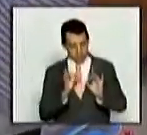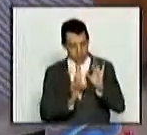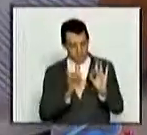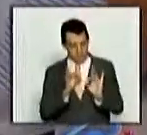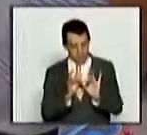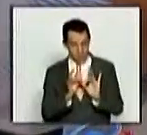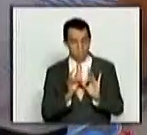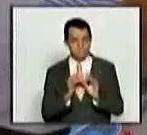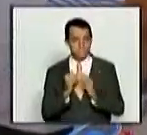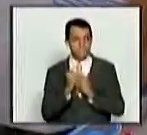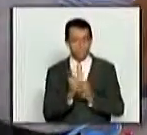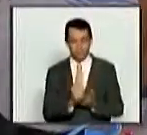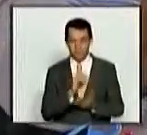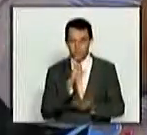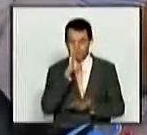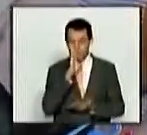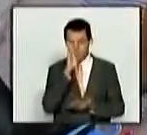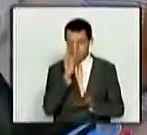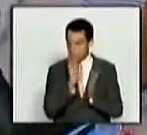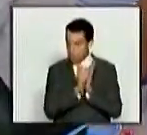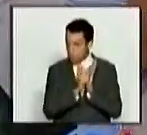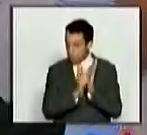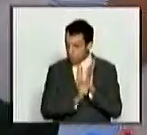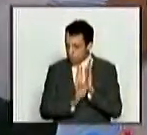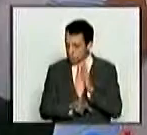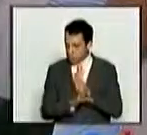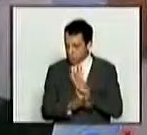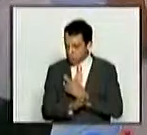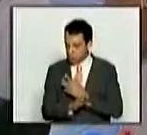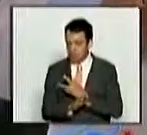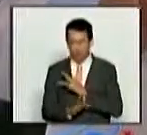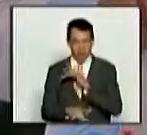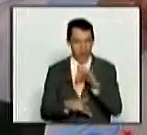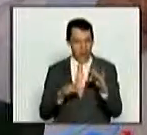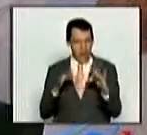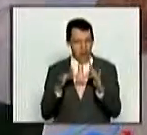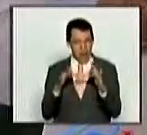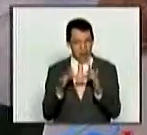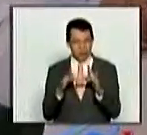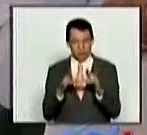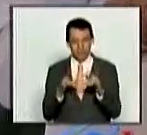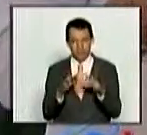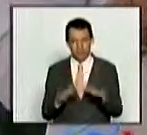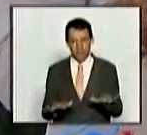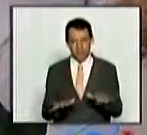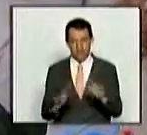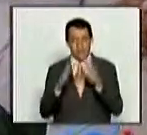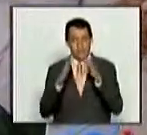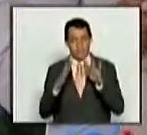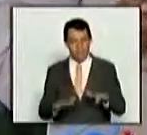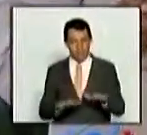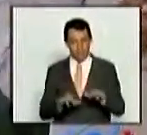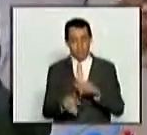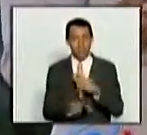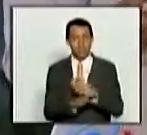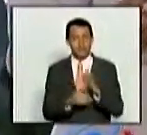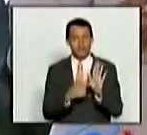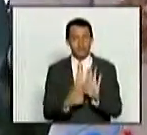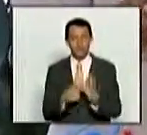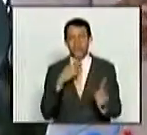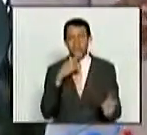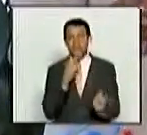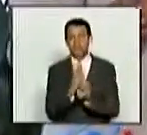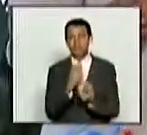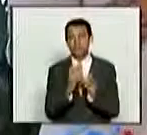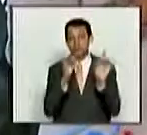esas frecuencias o esas ondas de contaminación electromagnética a las cuales nosotros estamos expuestos. Aquí